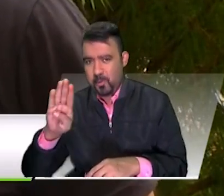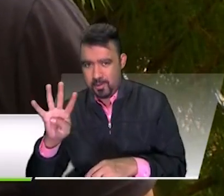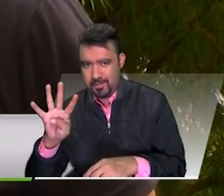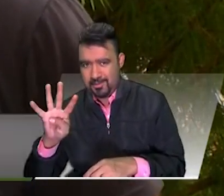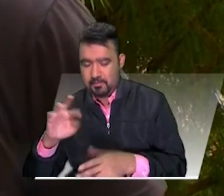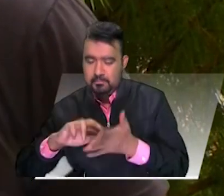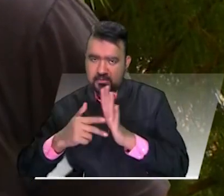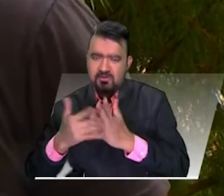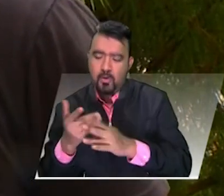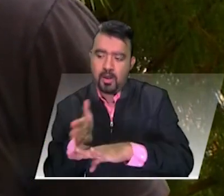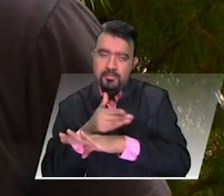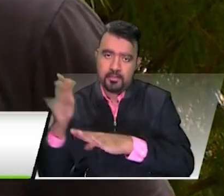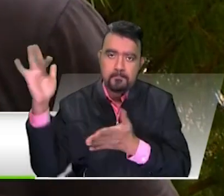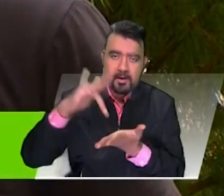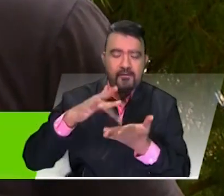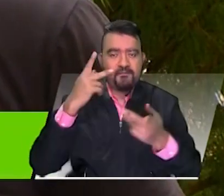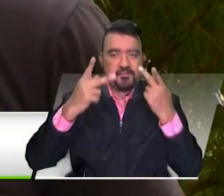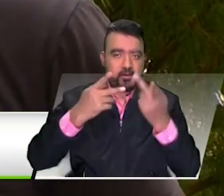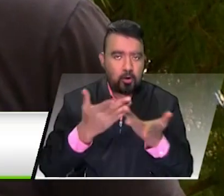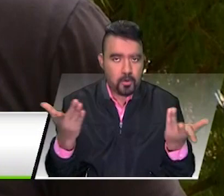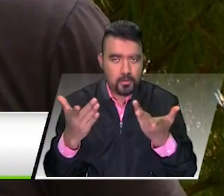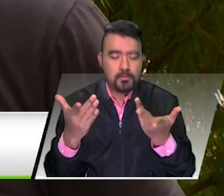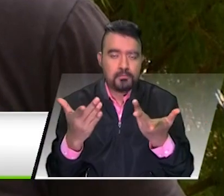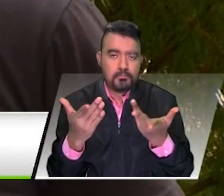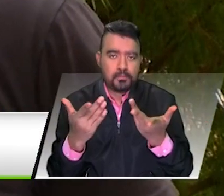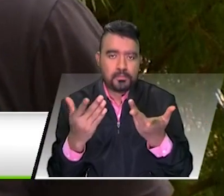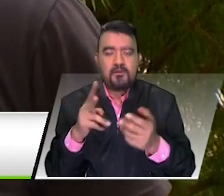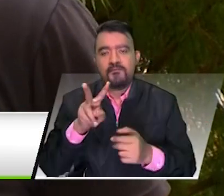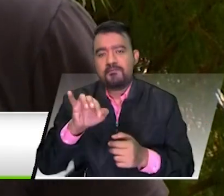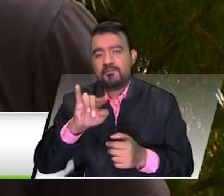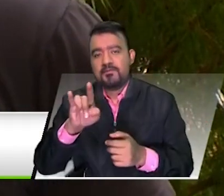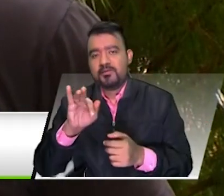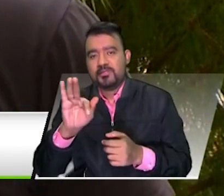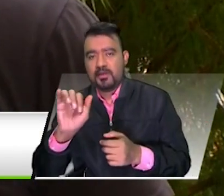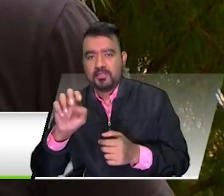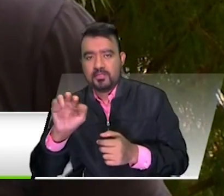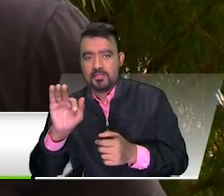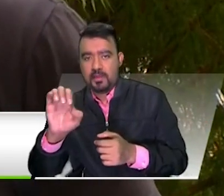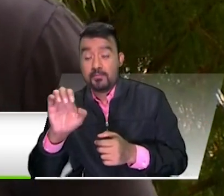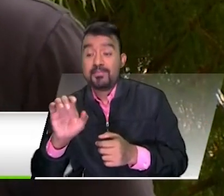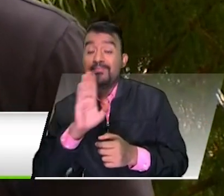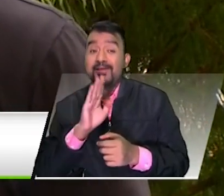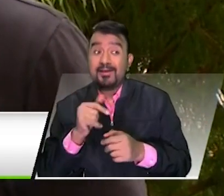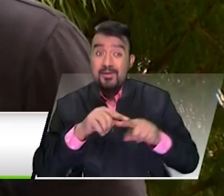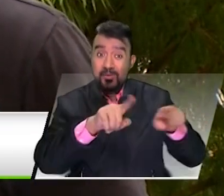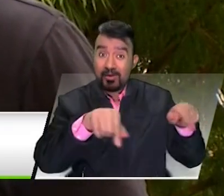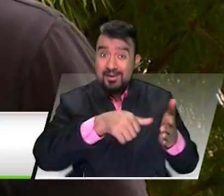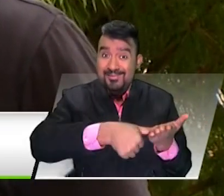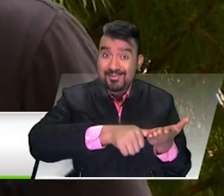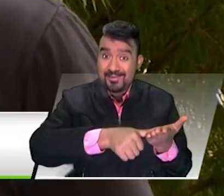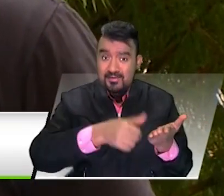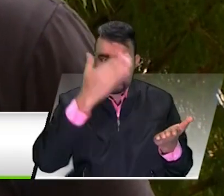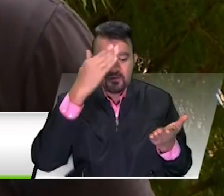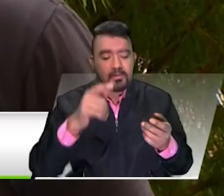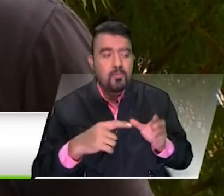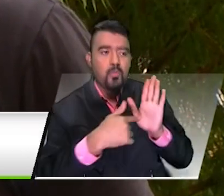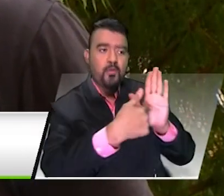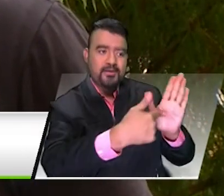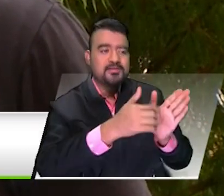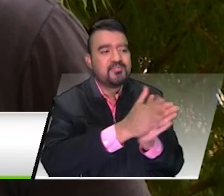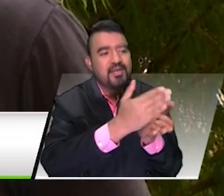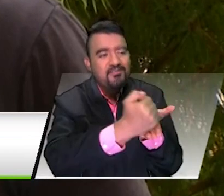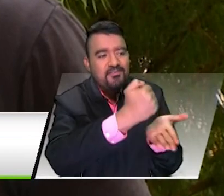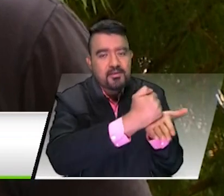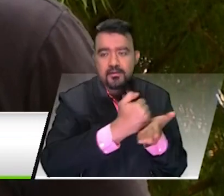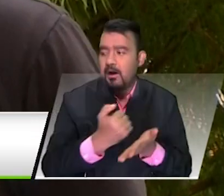visitante y según la registraduría la de visitante nos sirve para que mi hijo sea colombiano pero